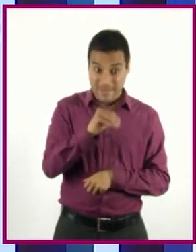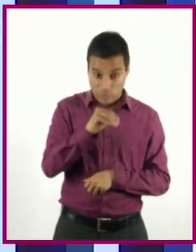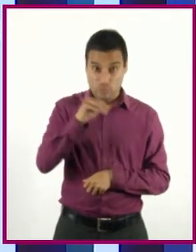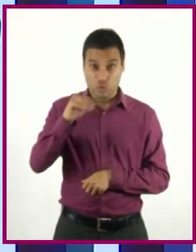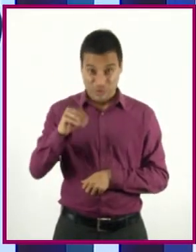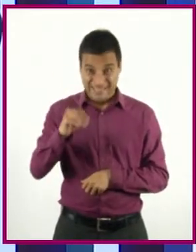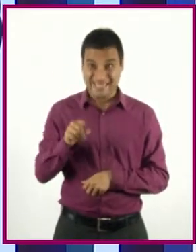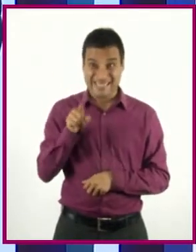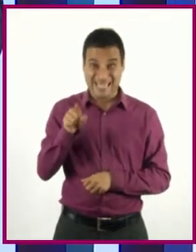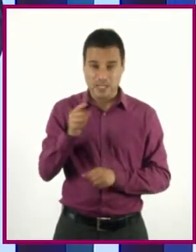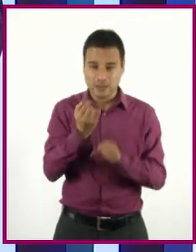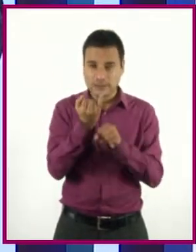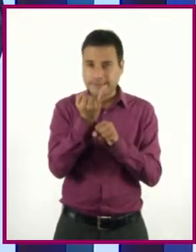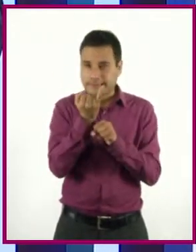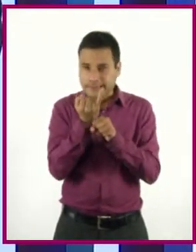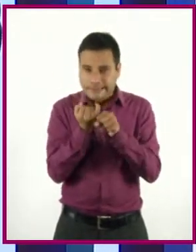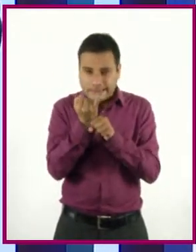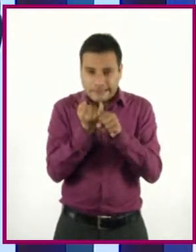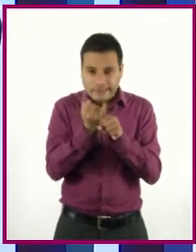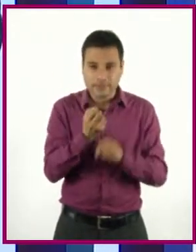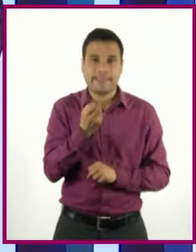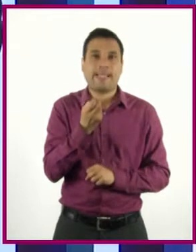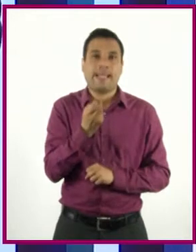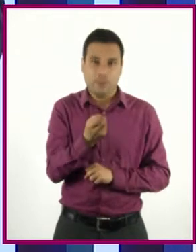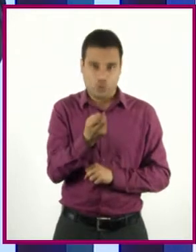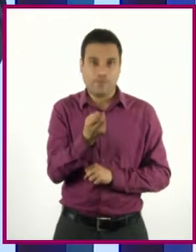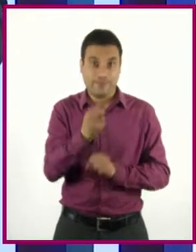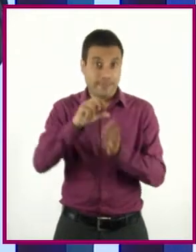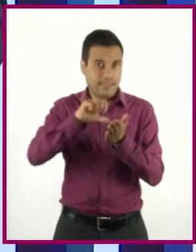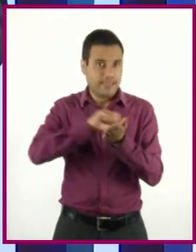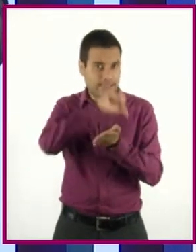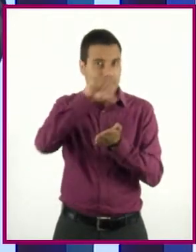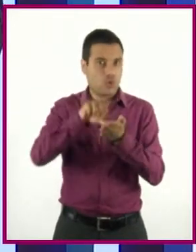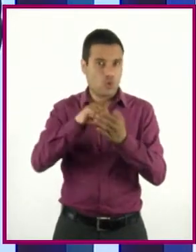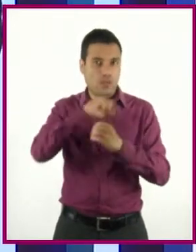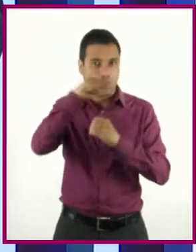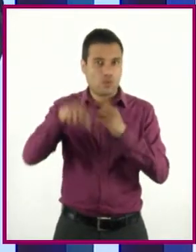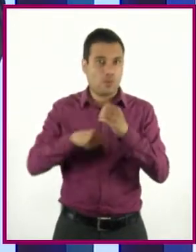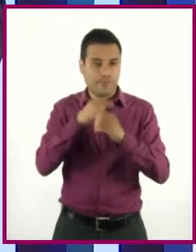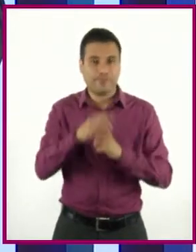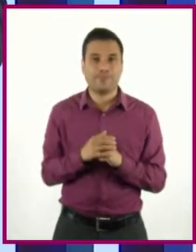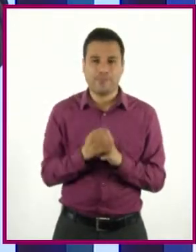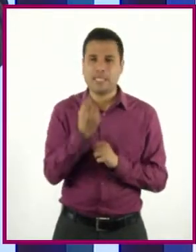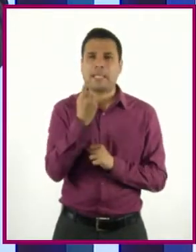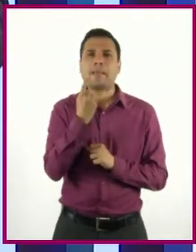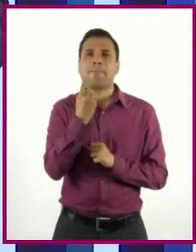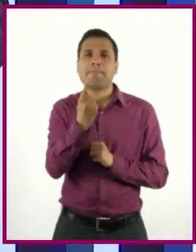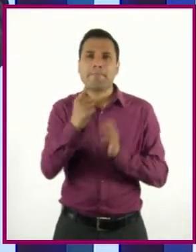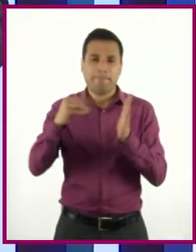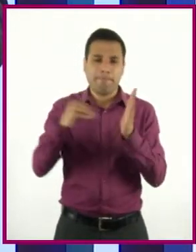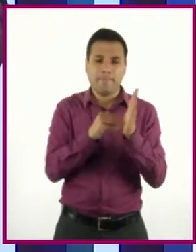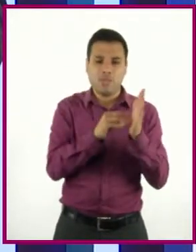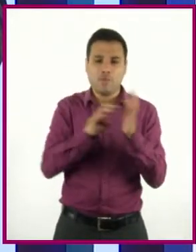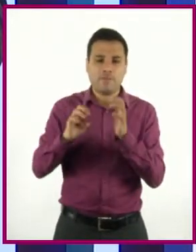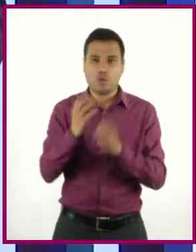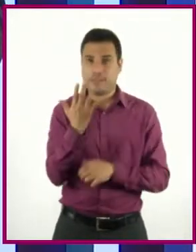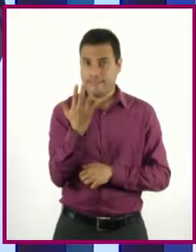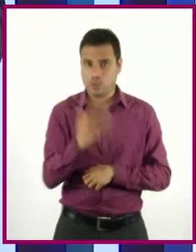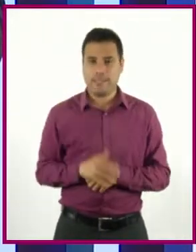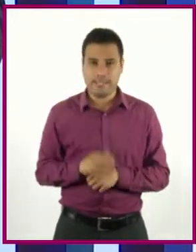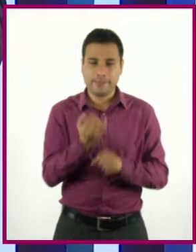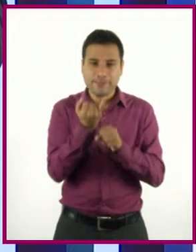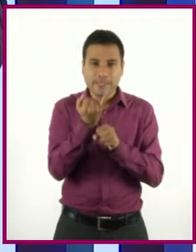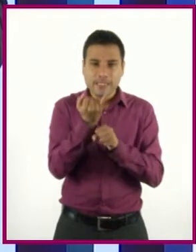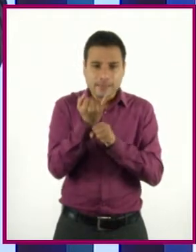de su carrera a entender justamente el núcleo atómico. Durante la década de 1950, investigó